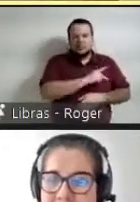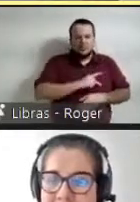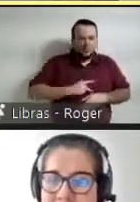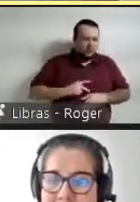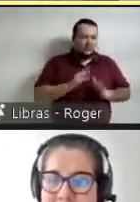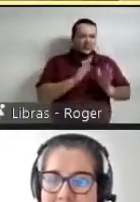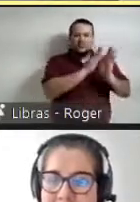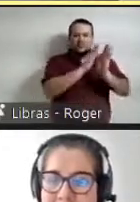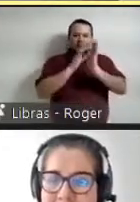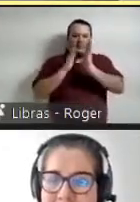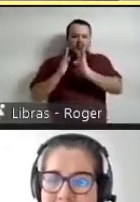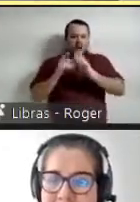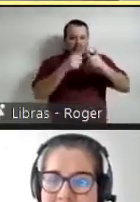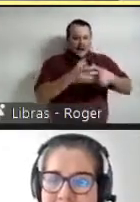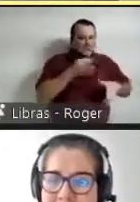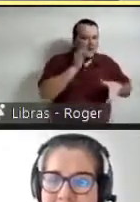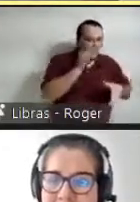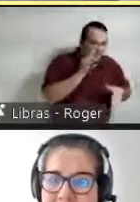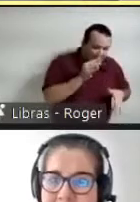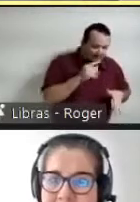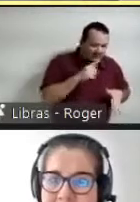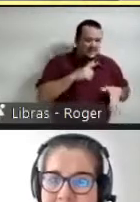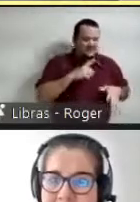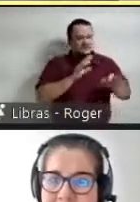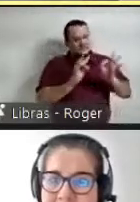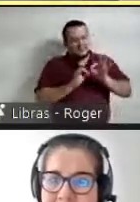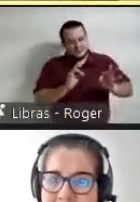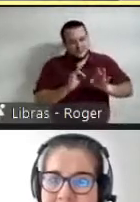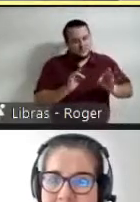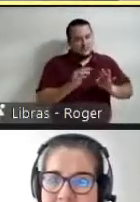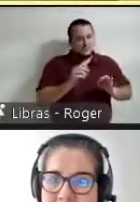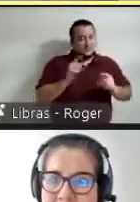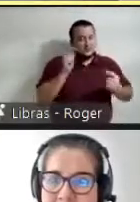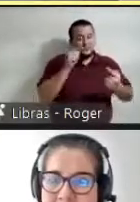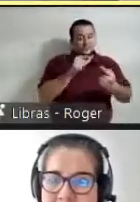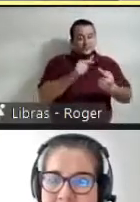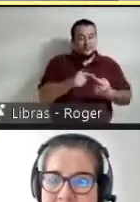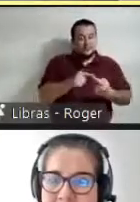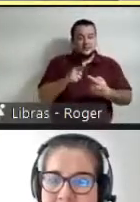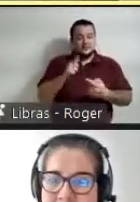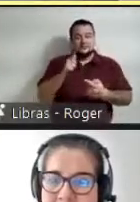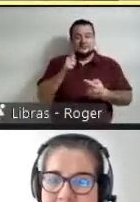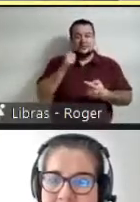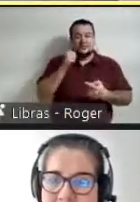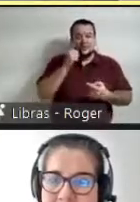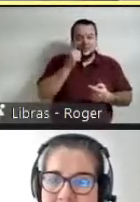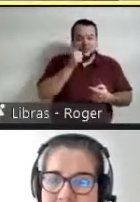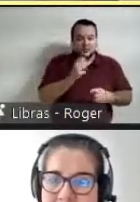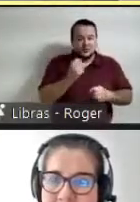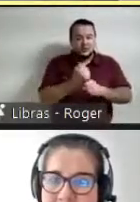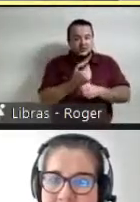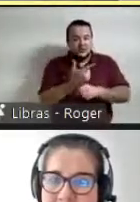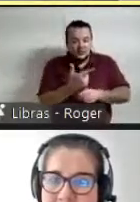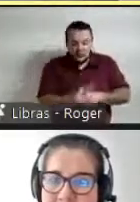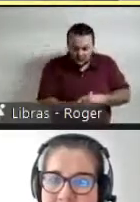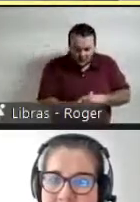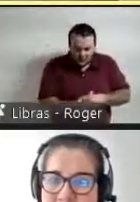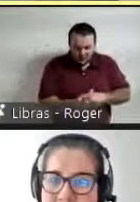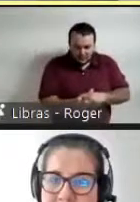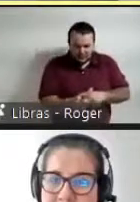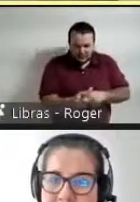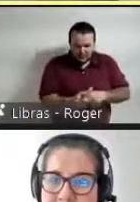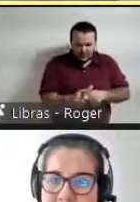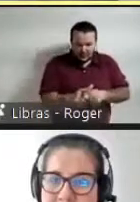recuperar la antigua estructura del palacio mediante una restauración discreta y de esta manera este cuerpo esta estructura